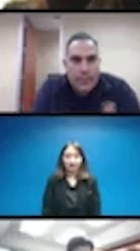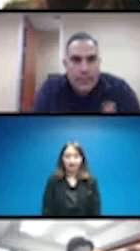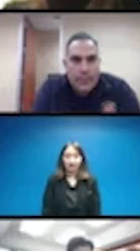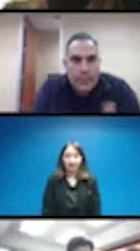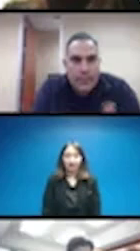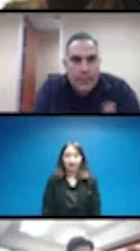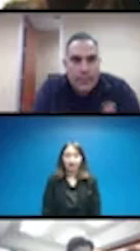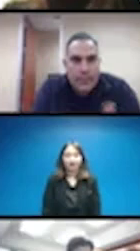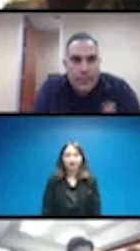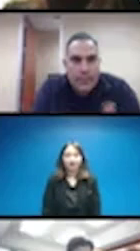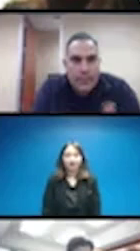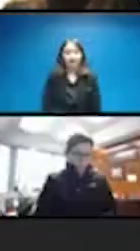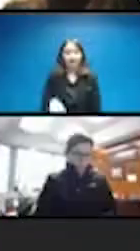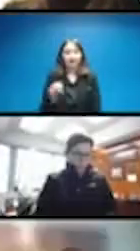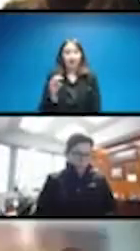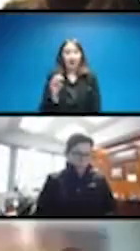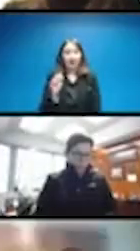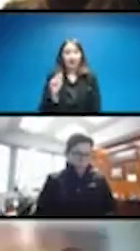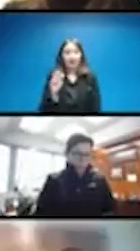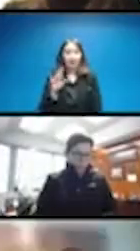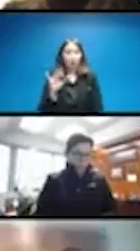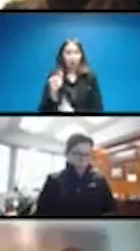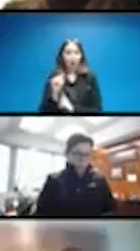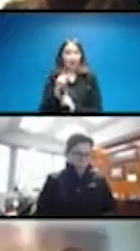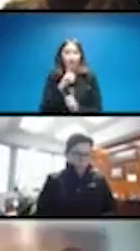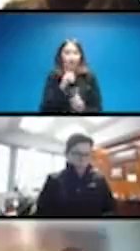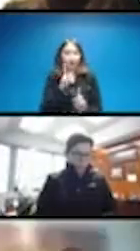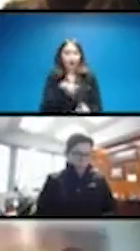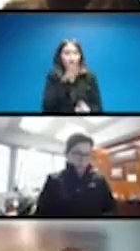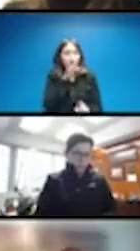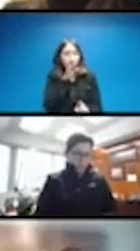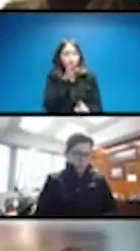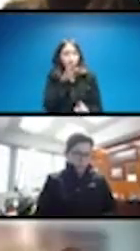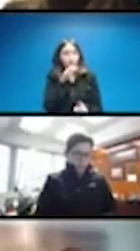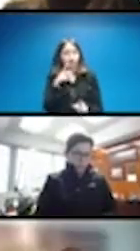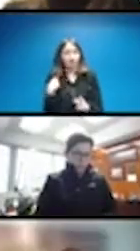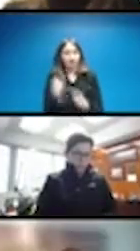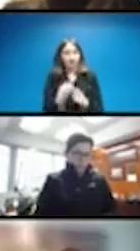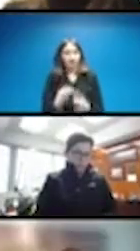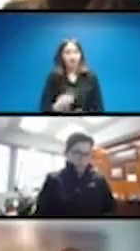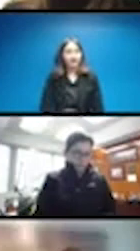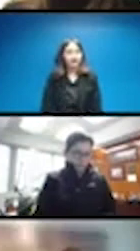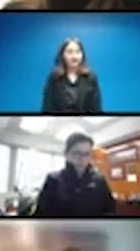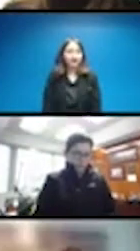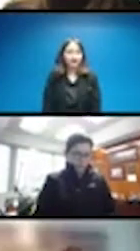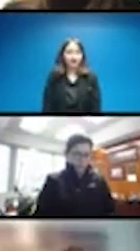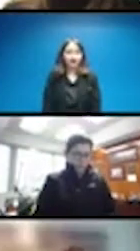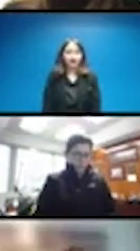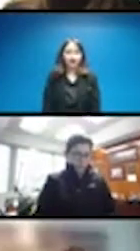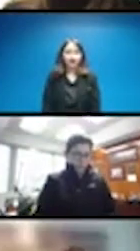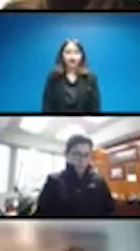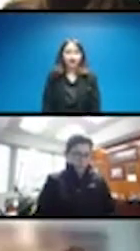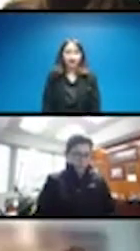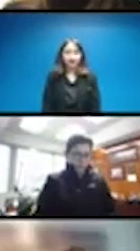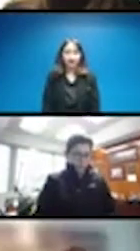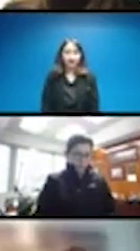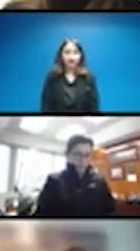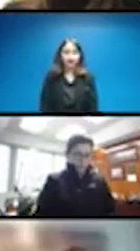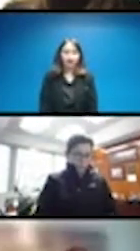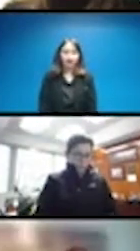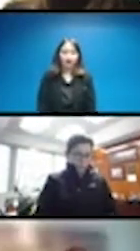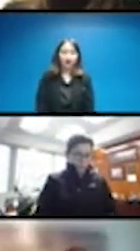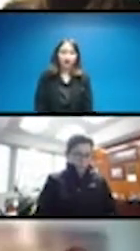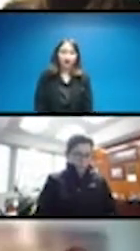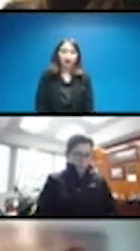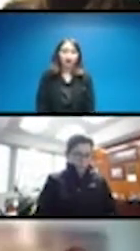Una de las áreas son los warming centers de que describimos esos refugios. Se